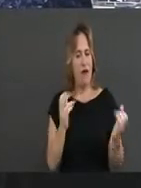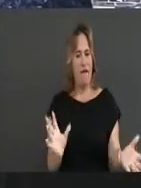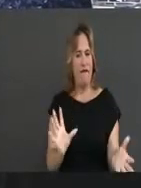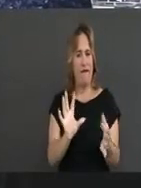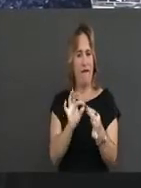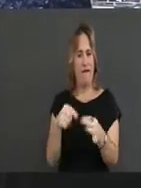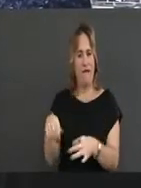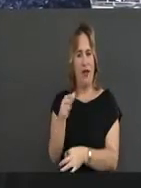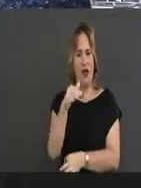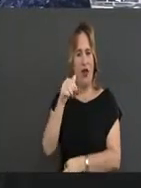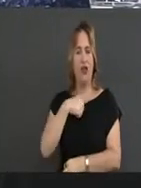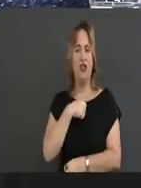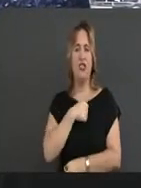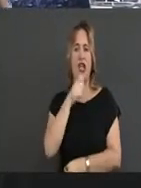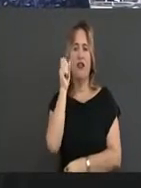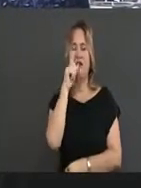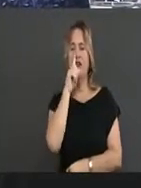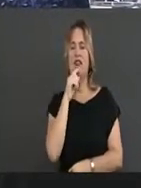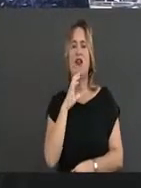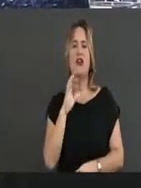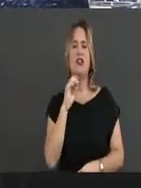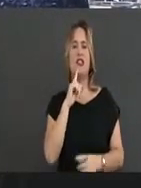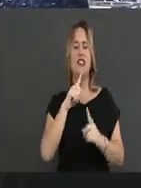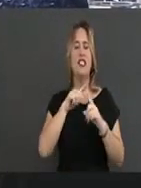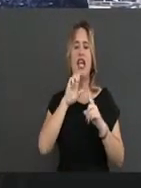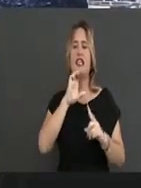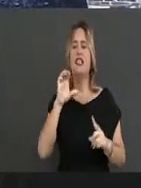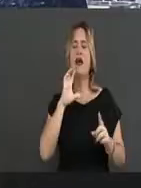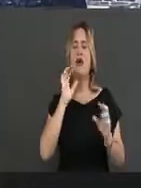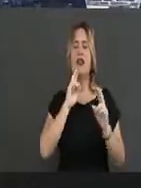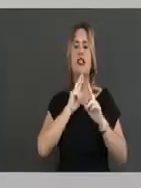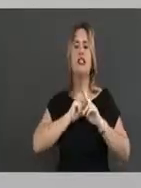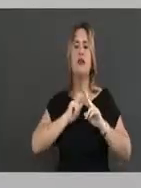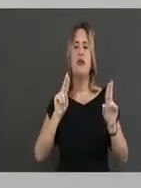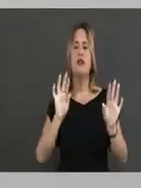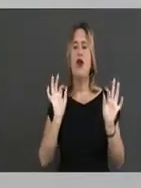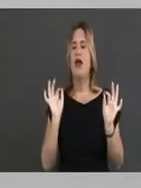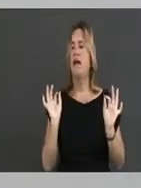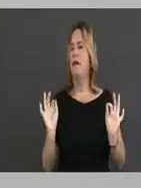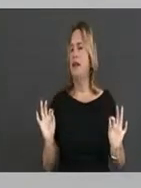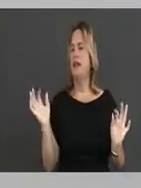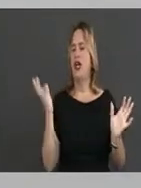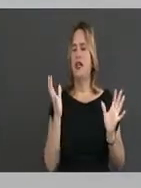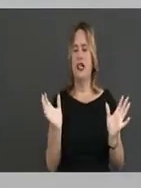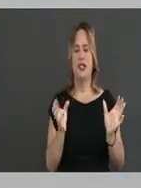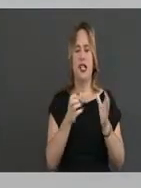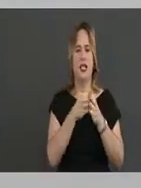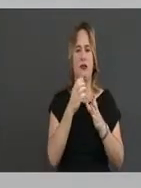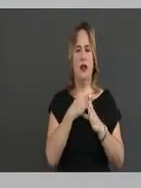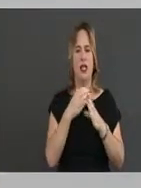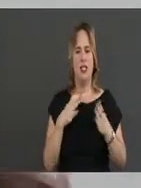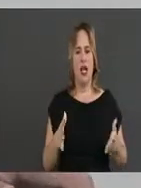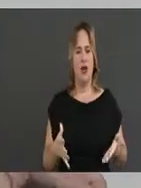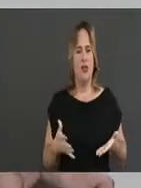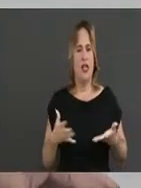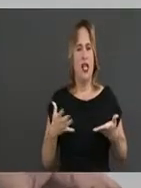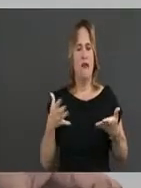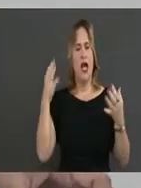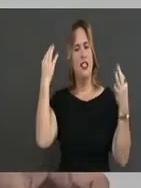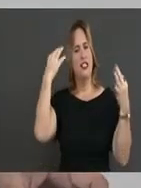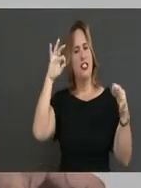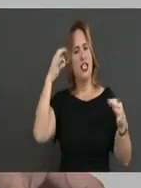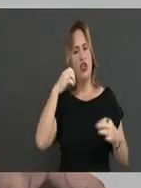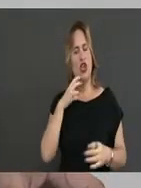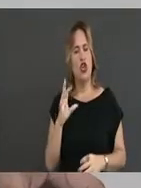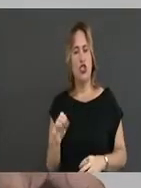comunicado con nosotros. Quiero despedirme con el tema y el mensaje específico del equipo de Santiago Se Levanta, nuestros psicólogos,